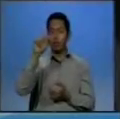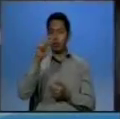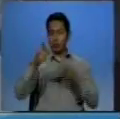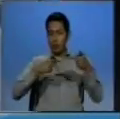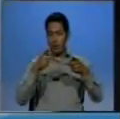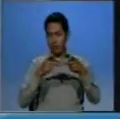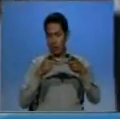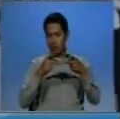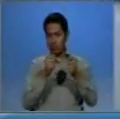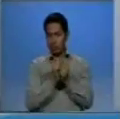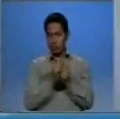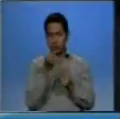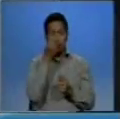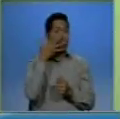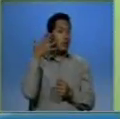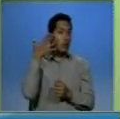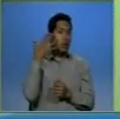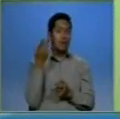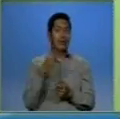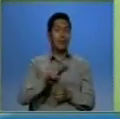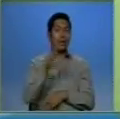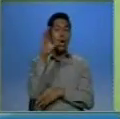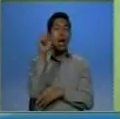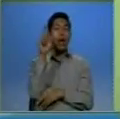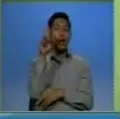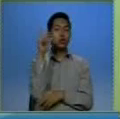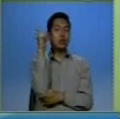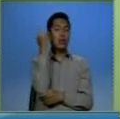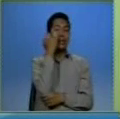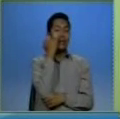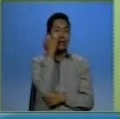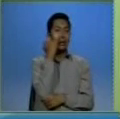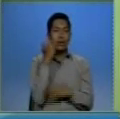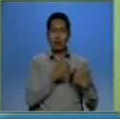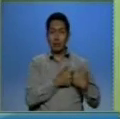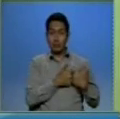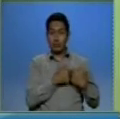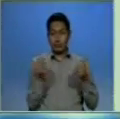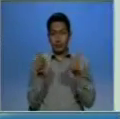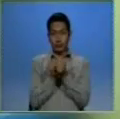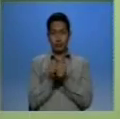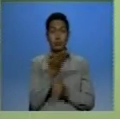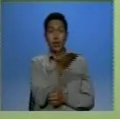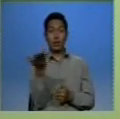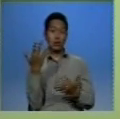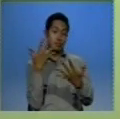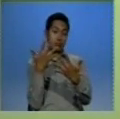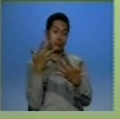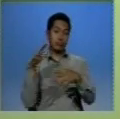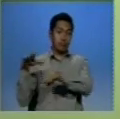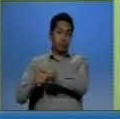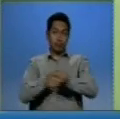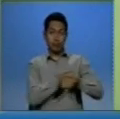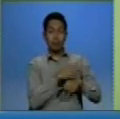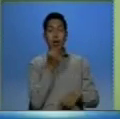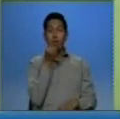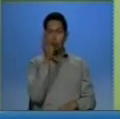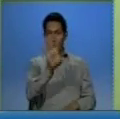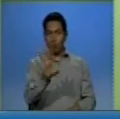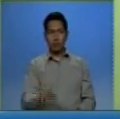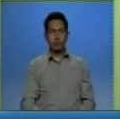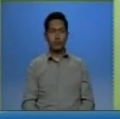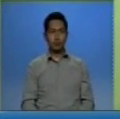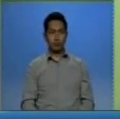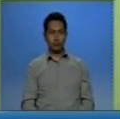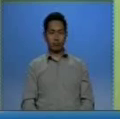Carlos Pérez Guartambel, pareja de Pic, quien desde el sitio que estuvo retenida emitió un mensaje. Ayer en la marcha estuve con